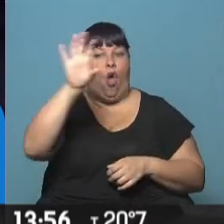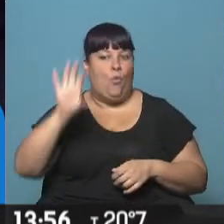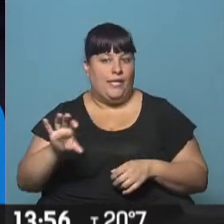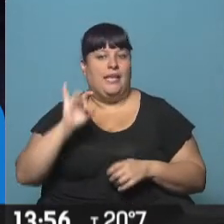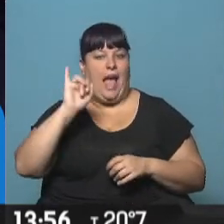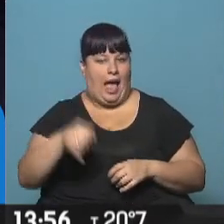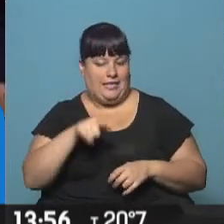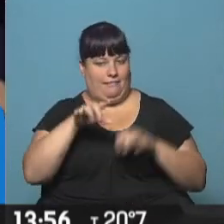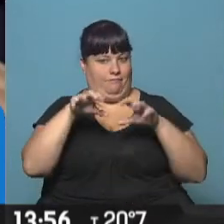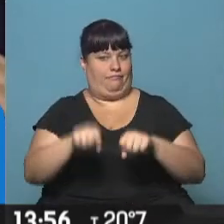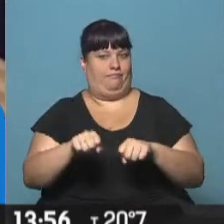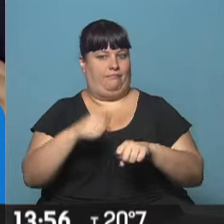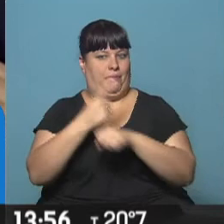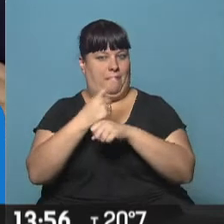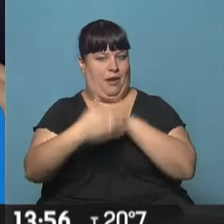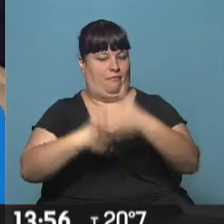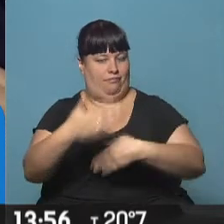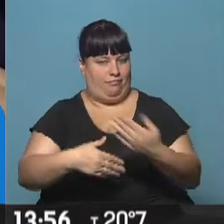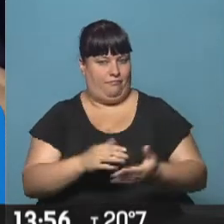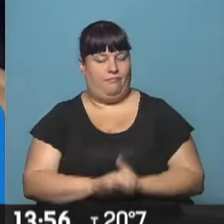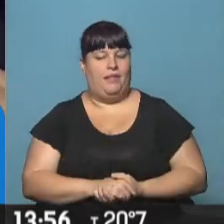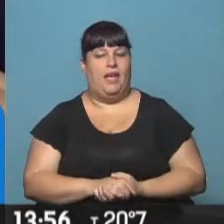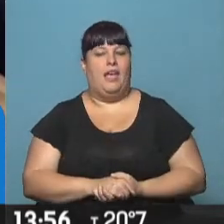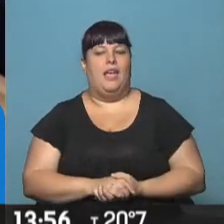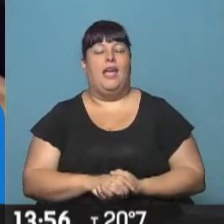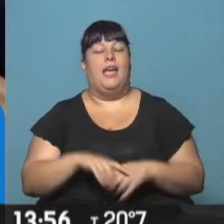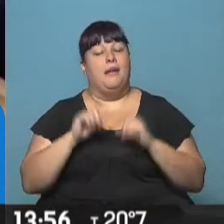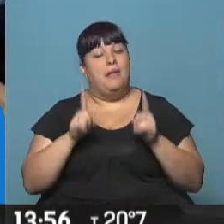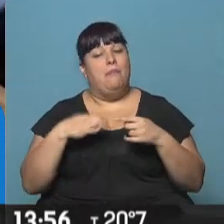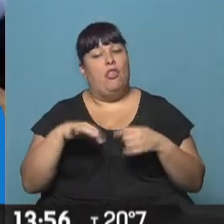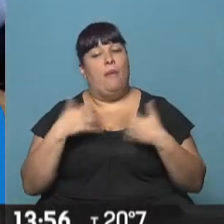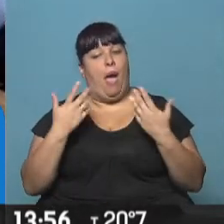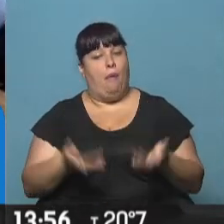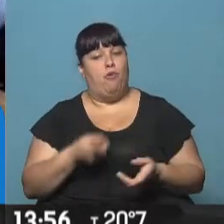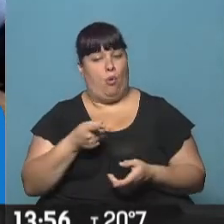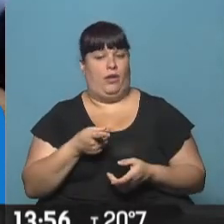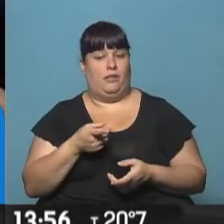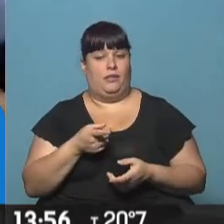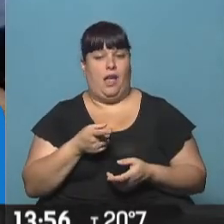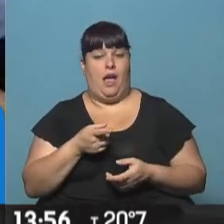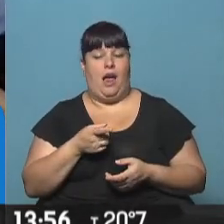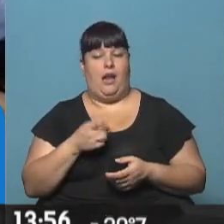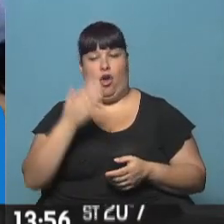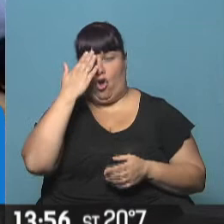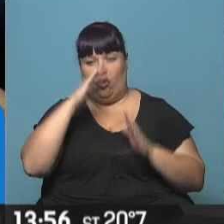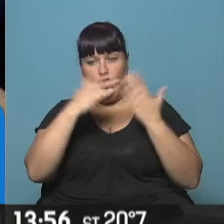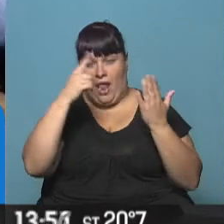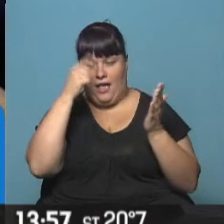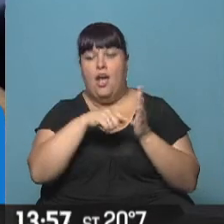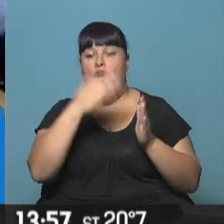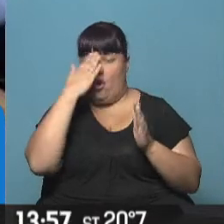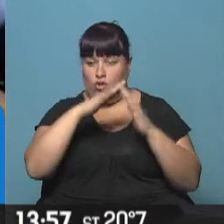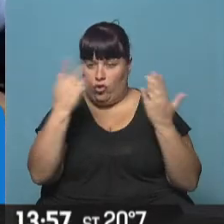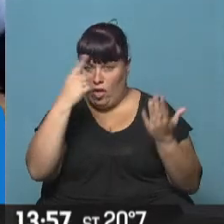quienes tomen ahí la delantera, y donde tienen que aprovechar justamente a la Constitución Nacional, porque la